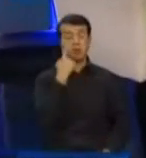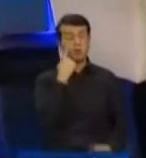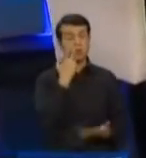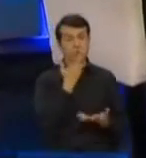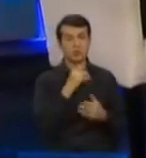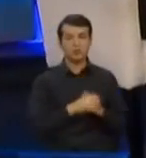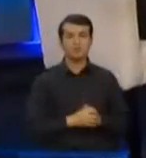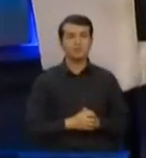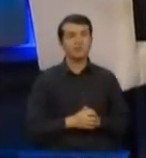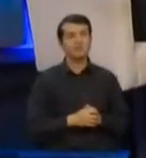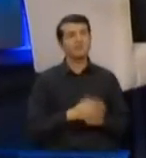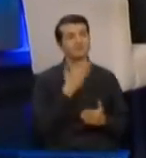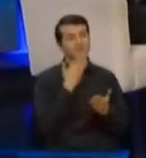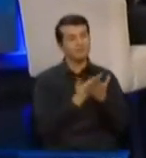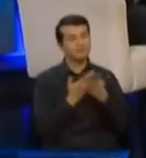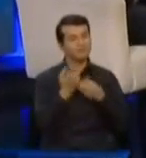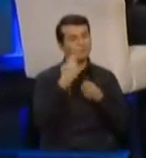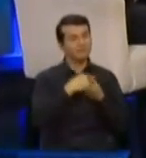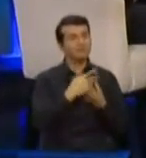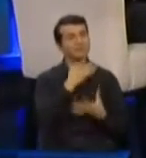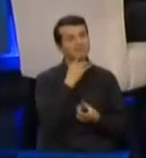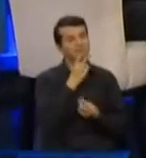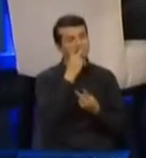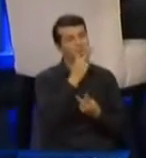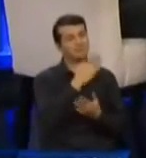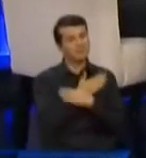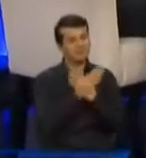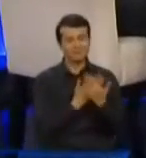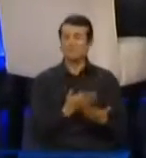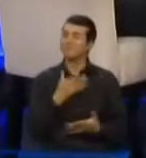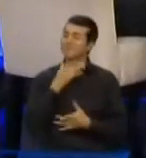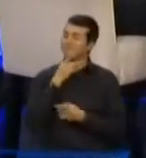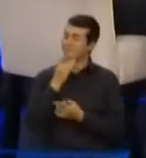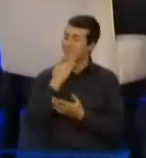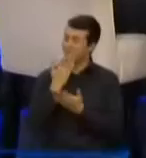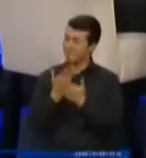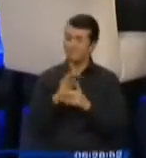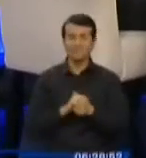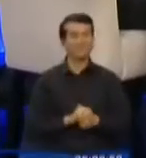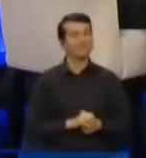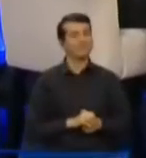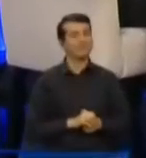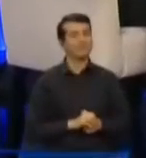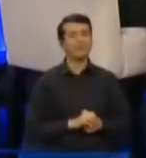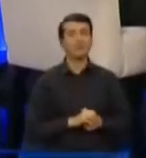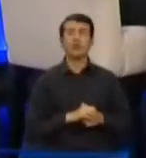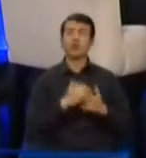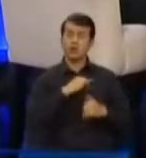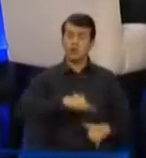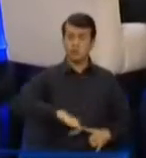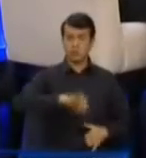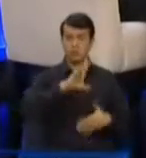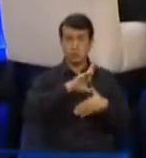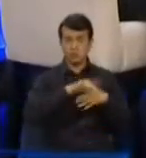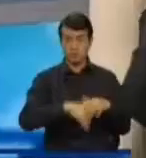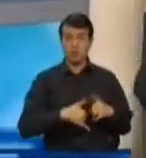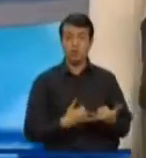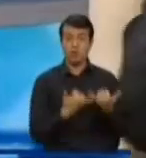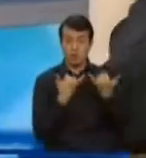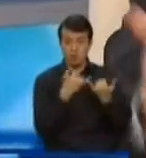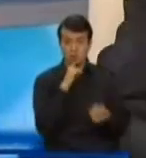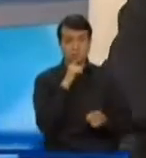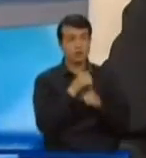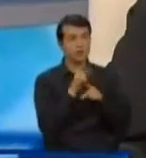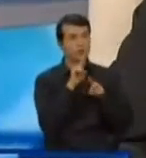impactos. Adrián Bonilla, gracias por estar acá, gusto verte y bienvenido. Un placer. Gracias. Bueno, las democracias latinoamericanas, hoy casualmente se